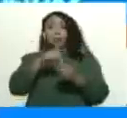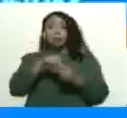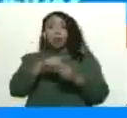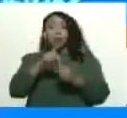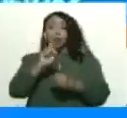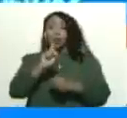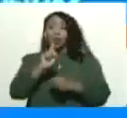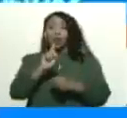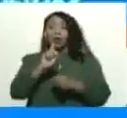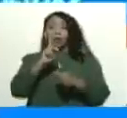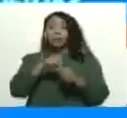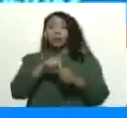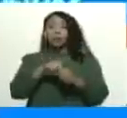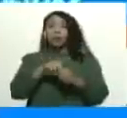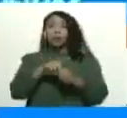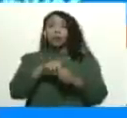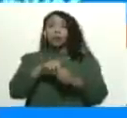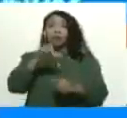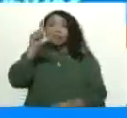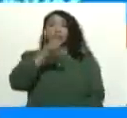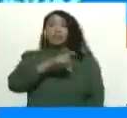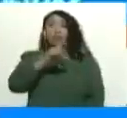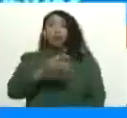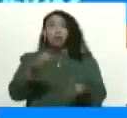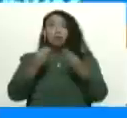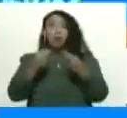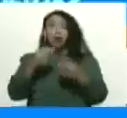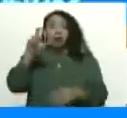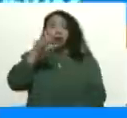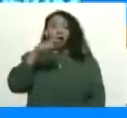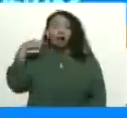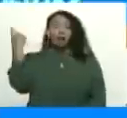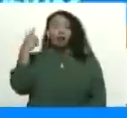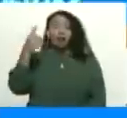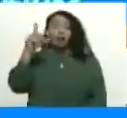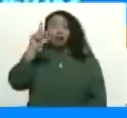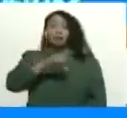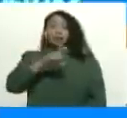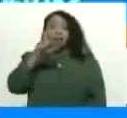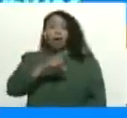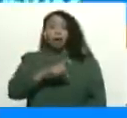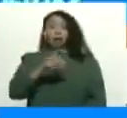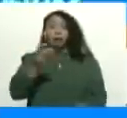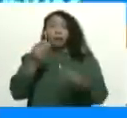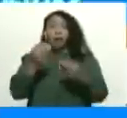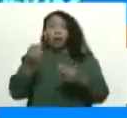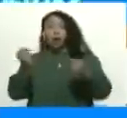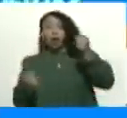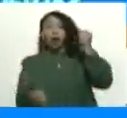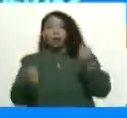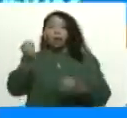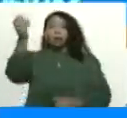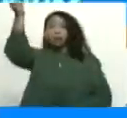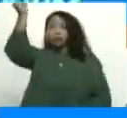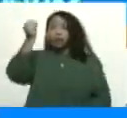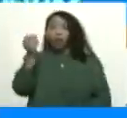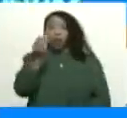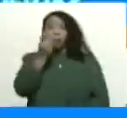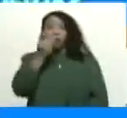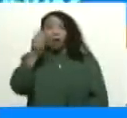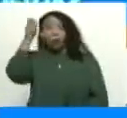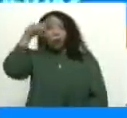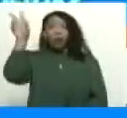presidente. El petróleo era necesario para las ambulancias, era necesario para los camiones para traer comida al